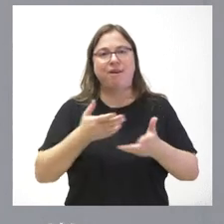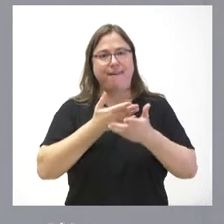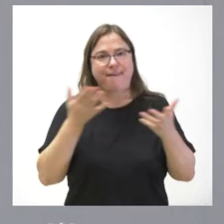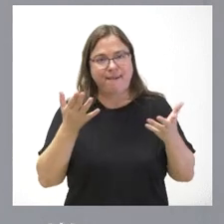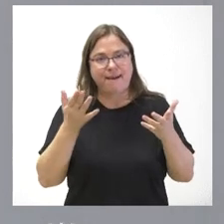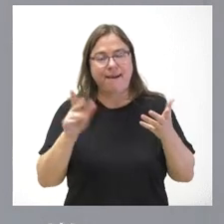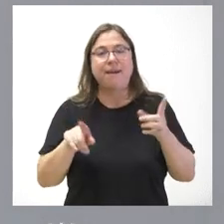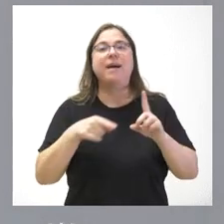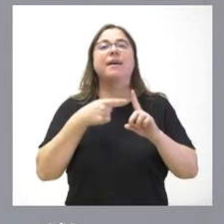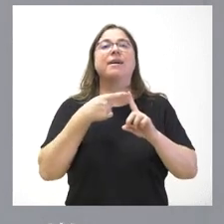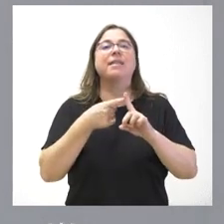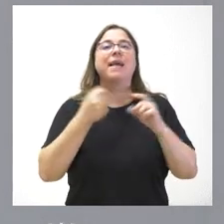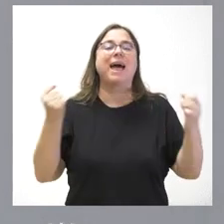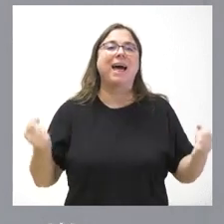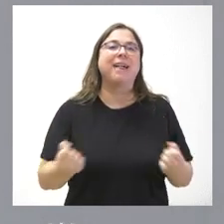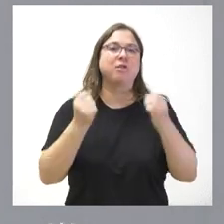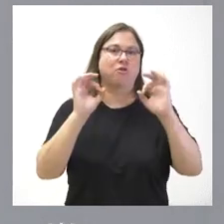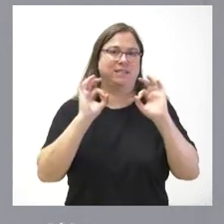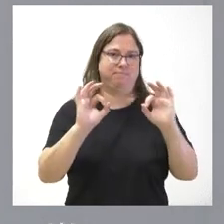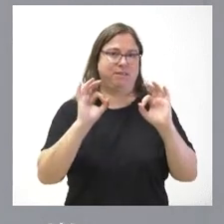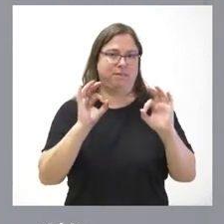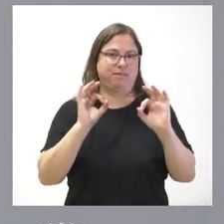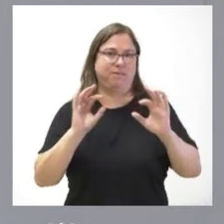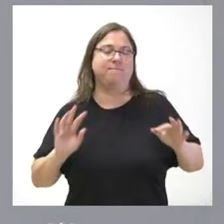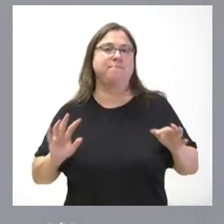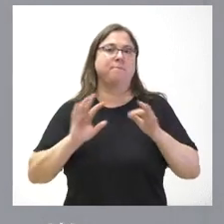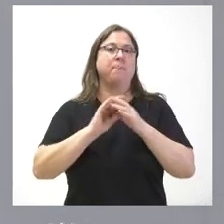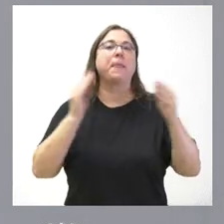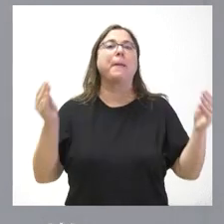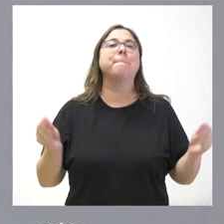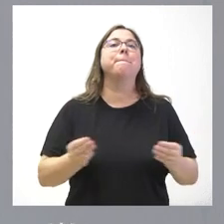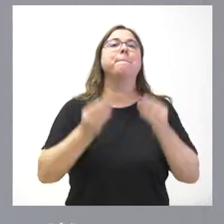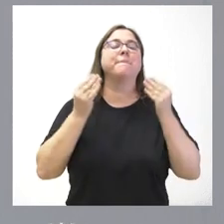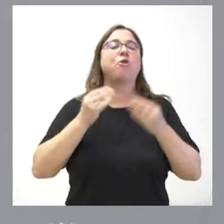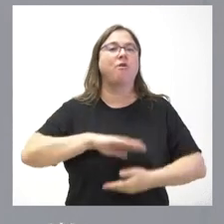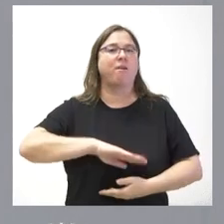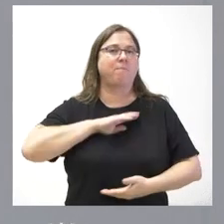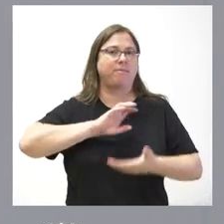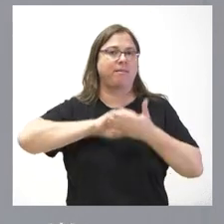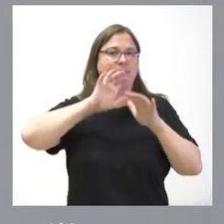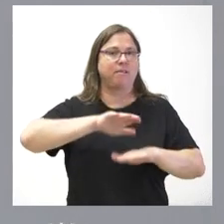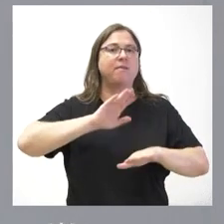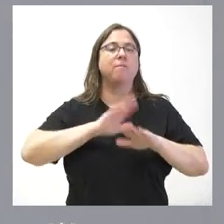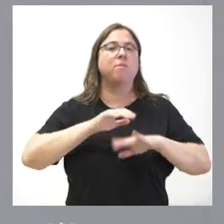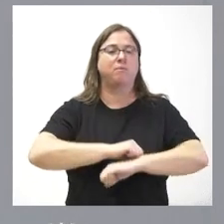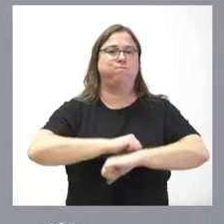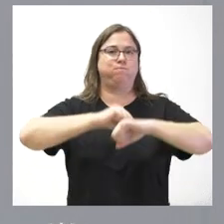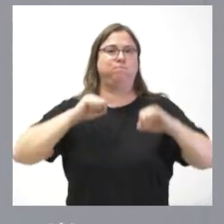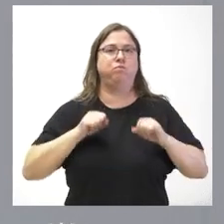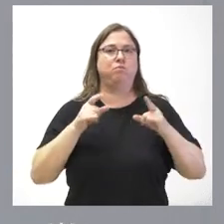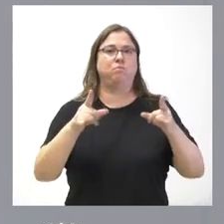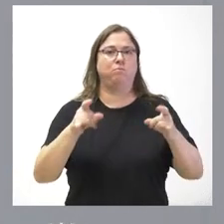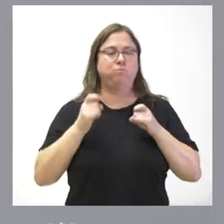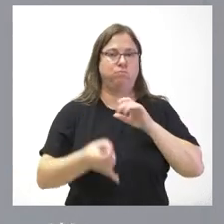estamos hablando de acciones específicas que tienen que ver con la mejora de la capacidad de Castilla de león de consolidar de atraer de